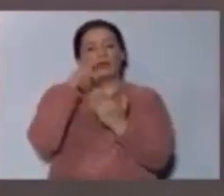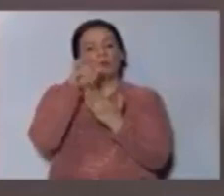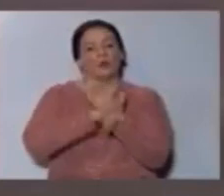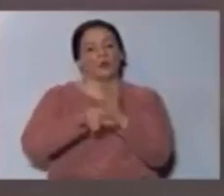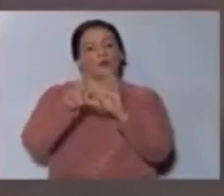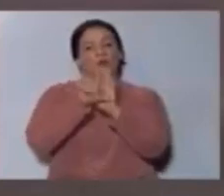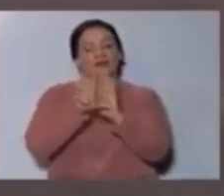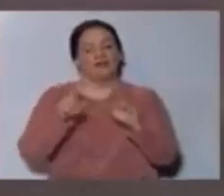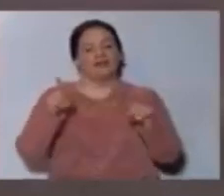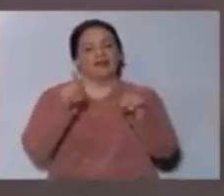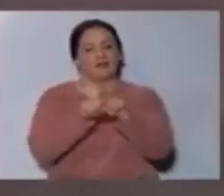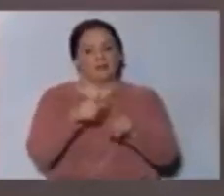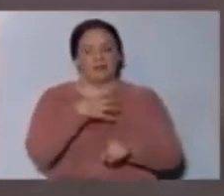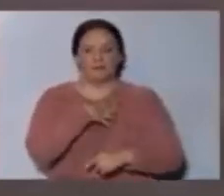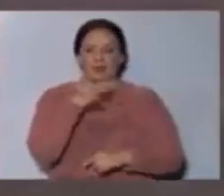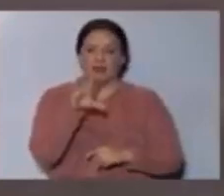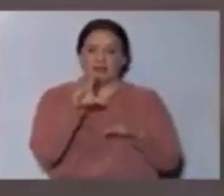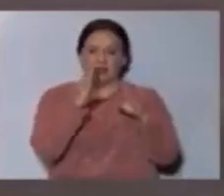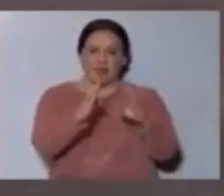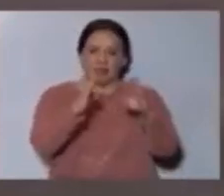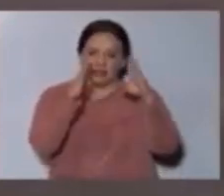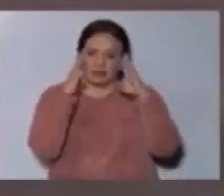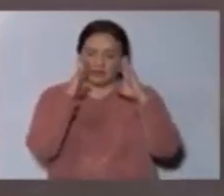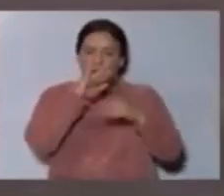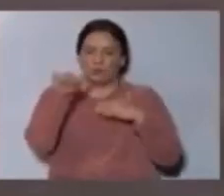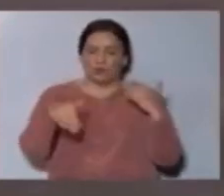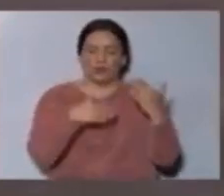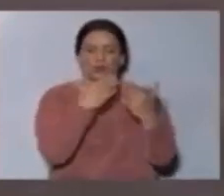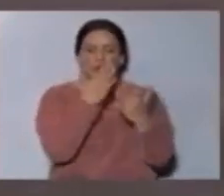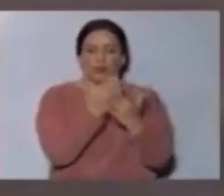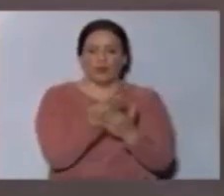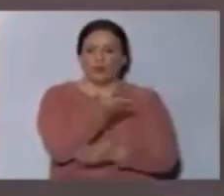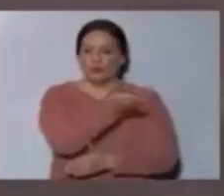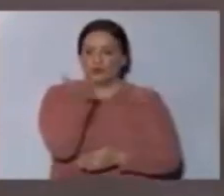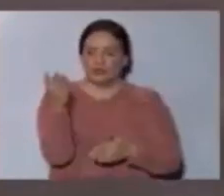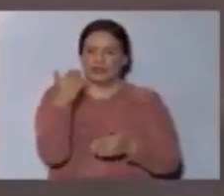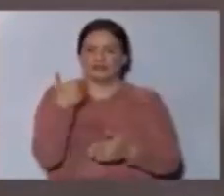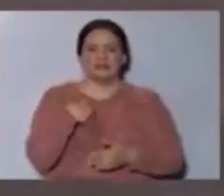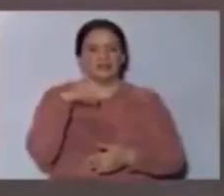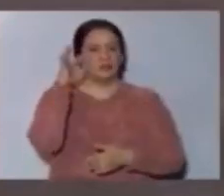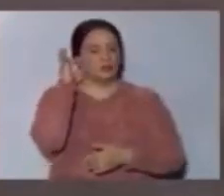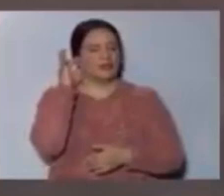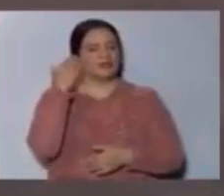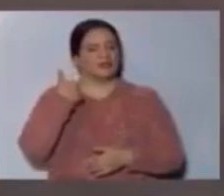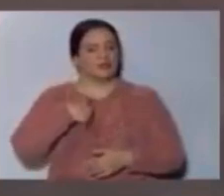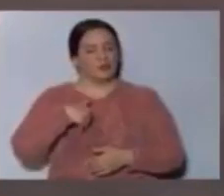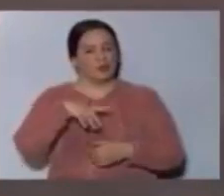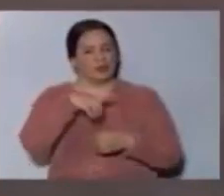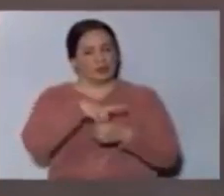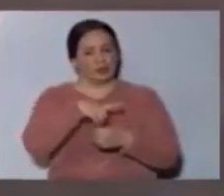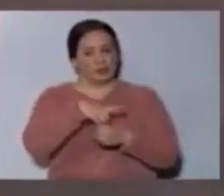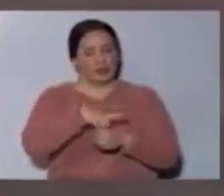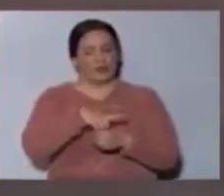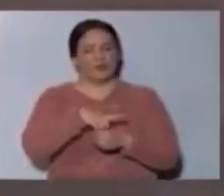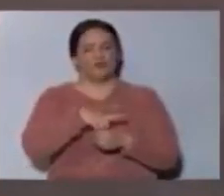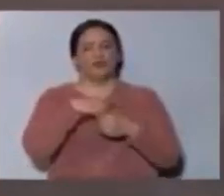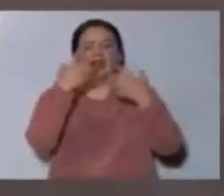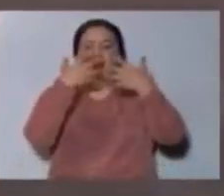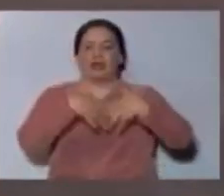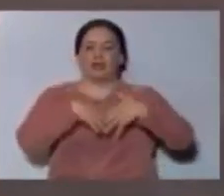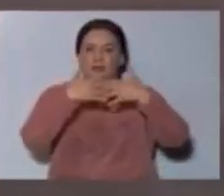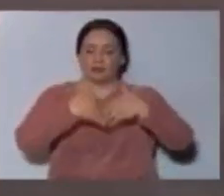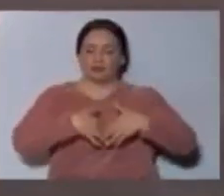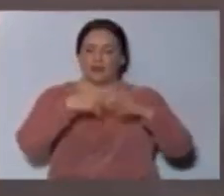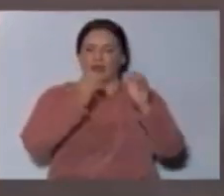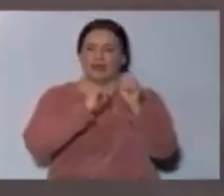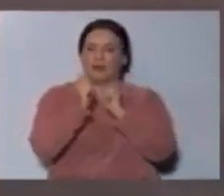ley también merece atención de todos ustedes, señoras y señores diputados, y desde luego la industria del